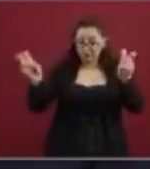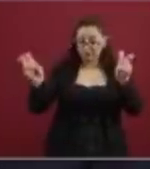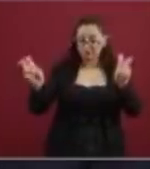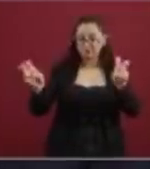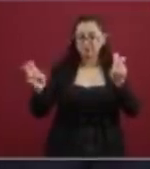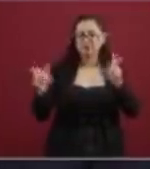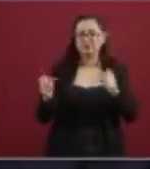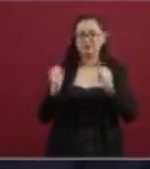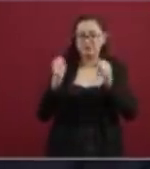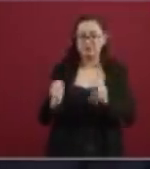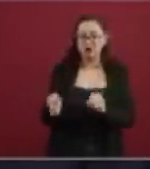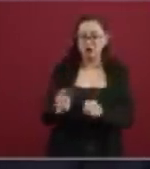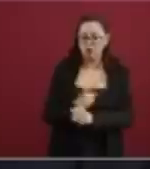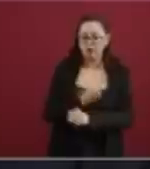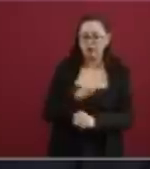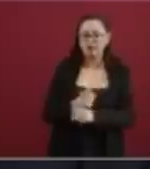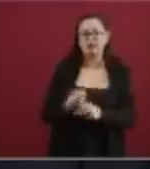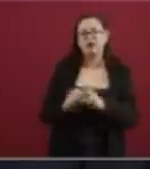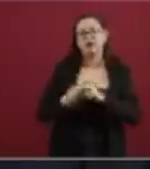desde las 6 de la mañana,